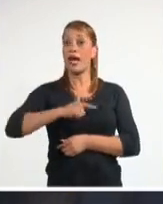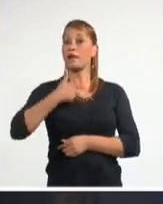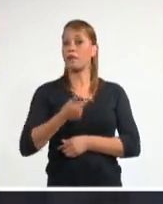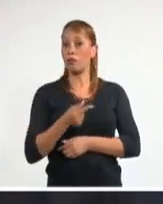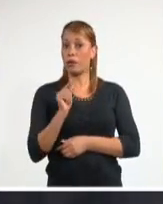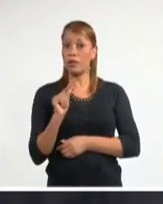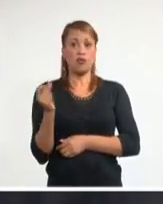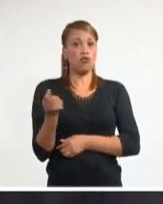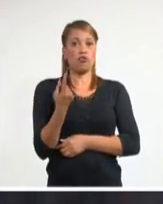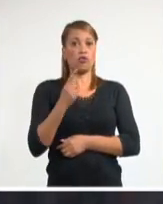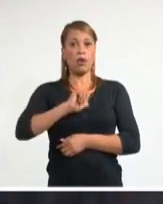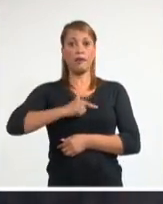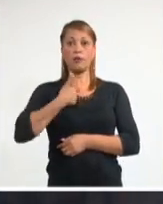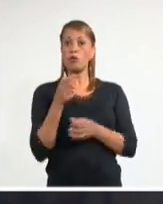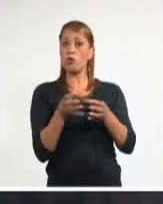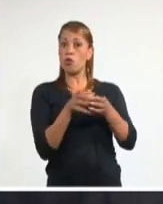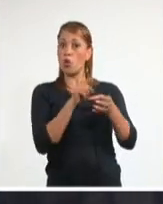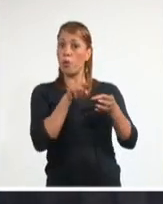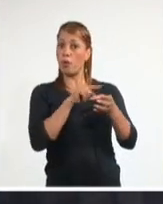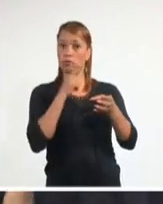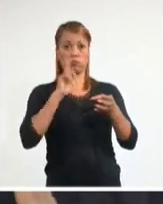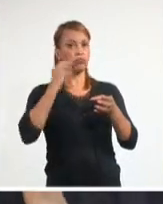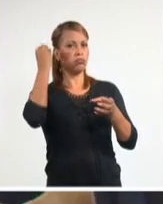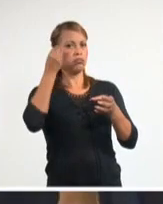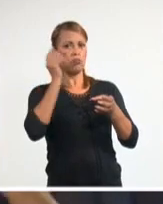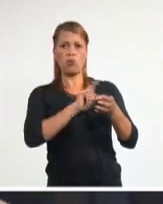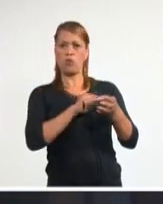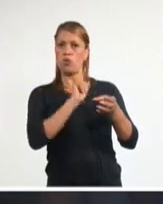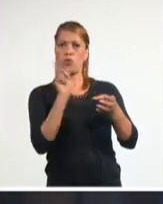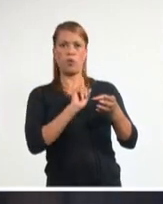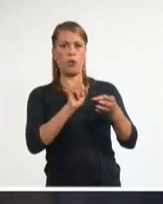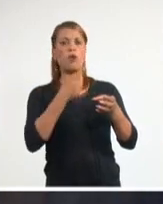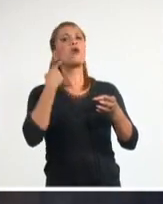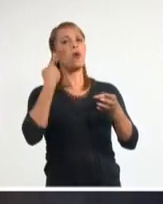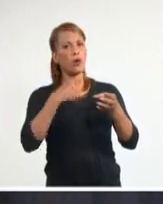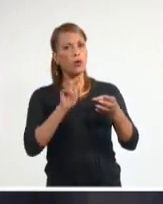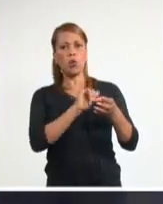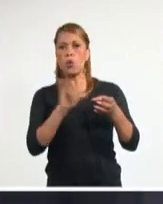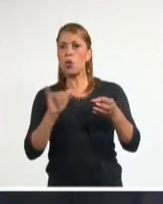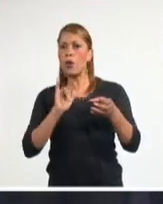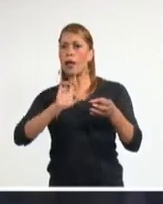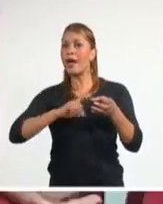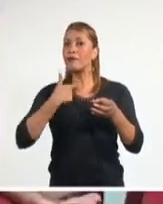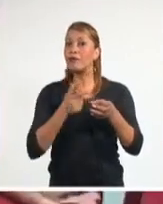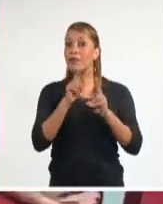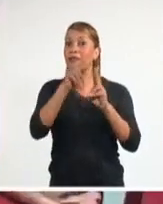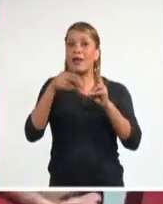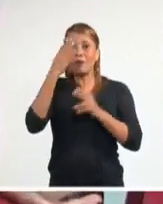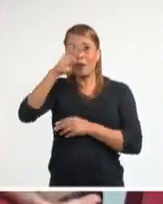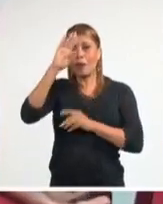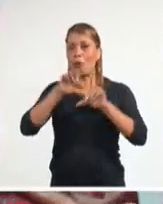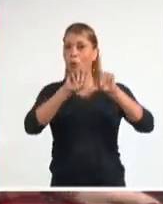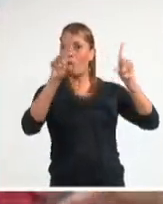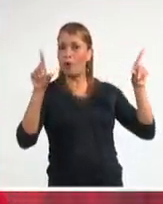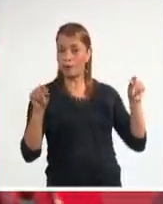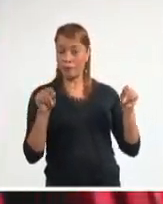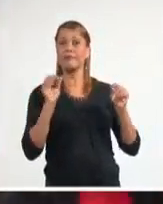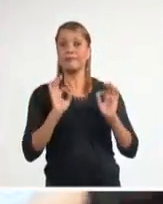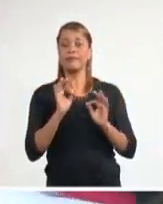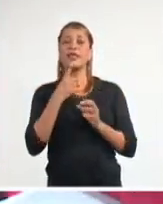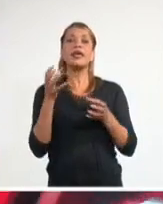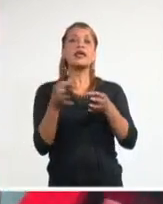preocupen nada más por los actores de su grupo, que se preocupen por los actores del teatro cubano. Esta agrupación, que se